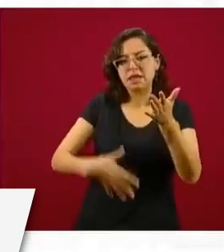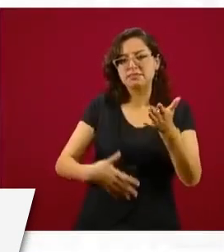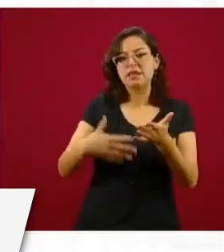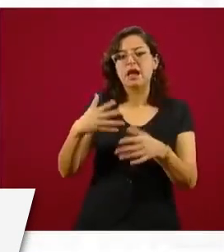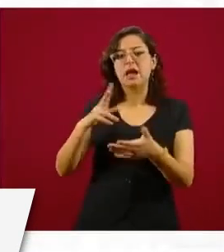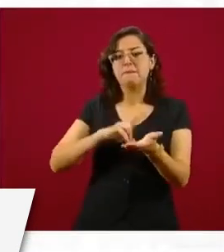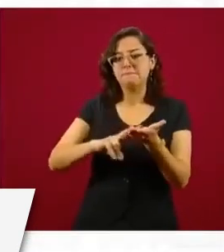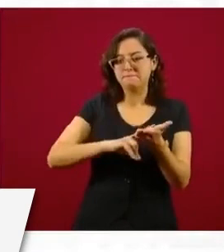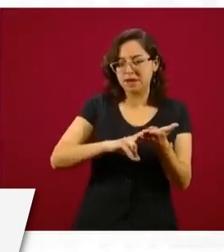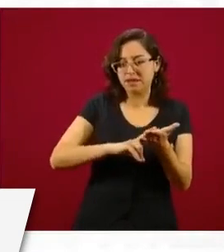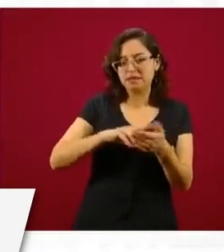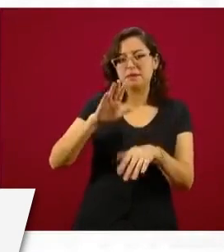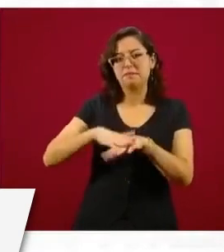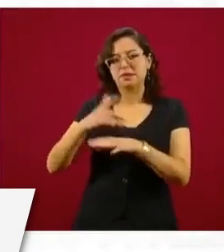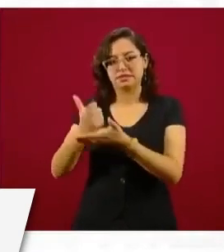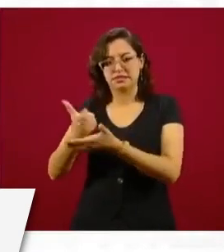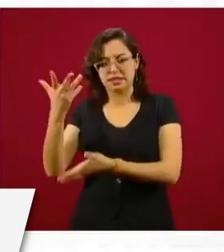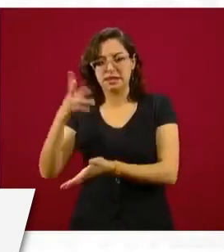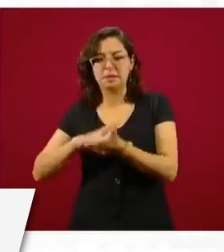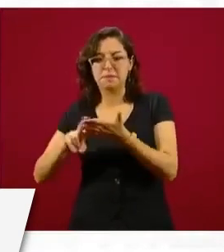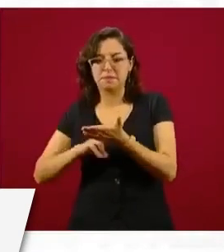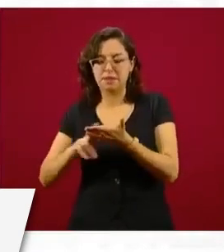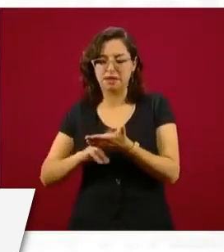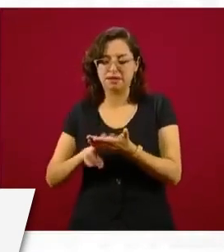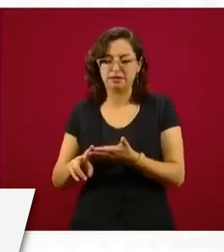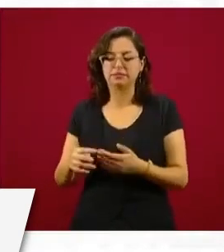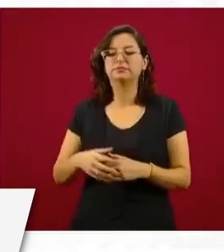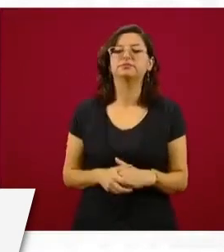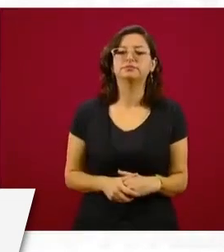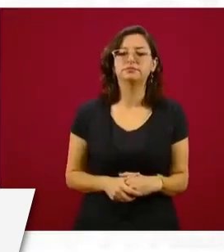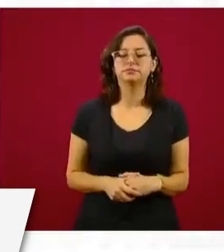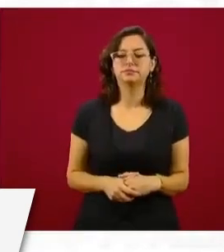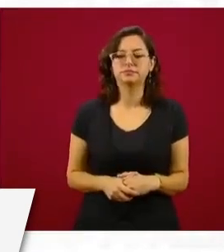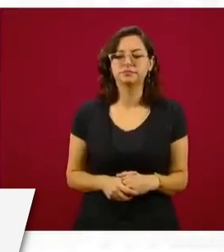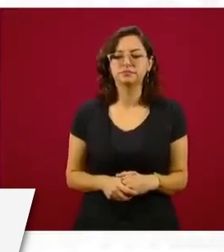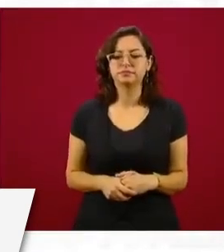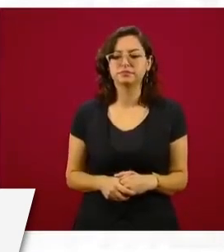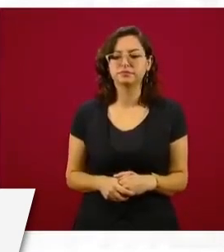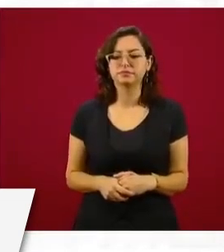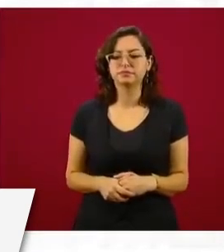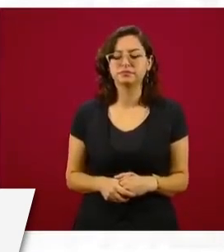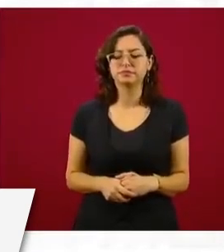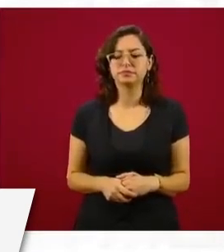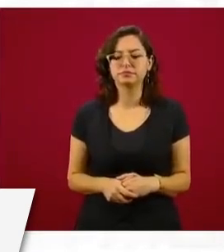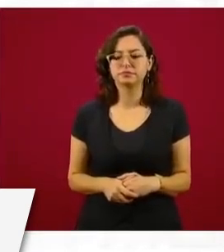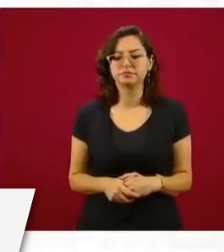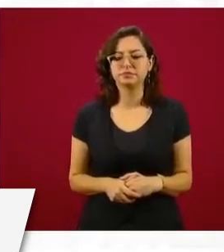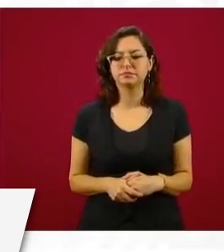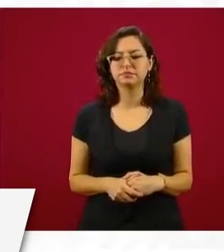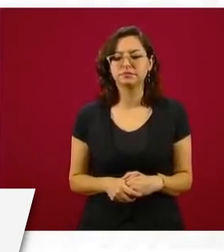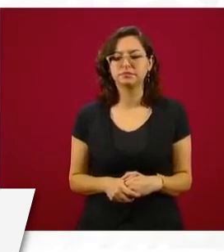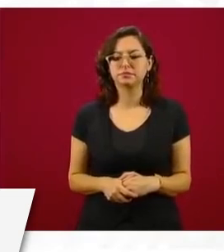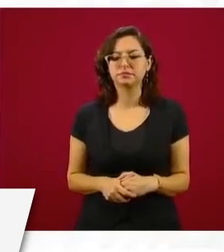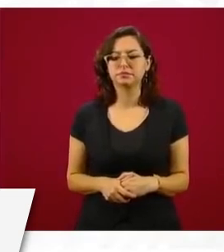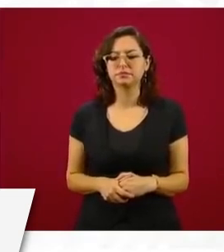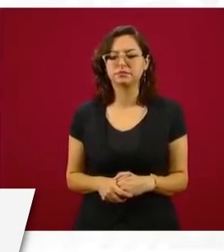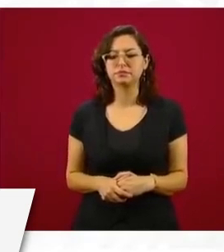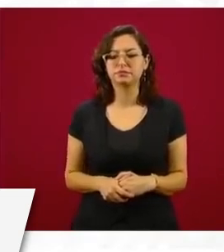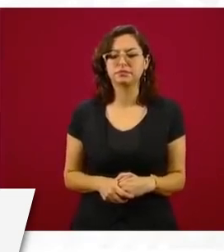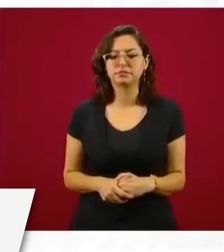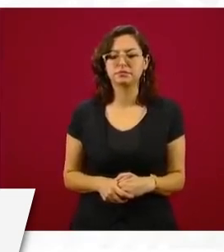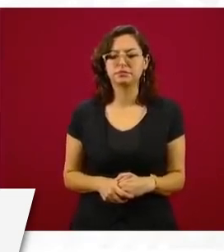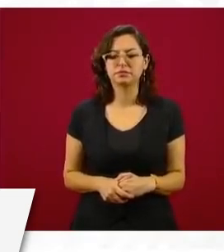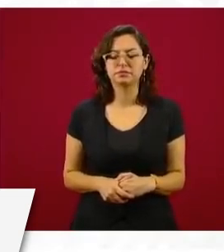18.81 de Redco en Hermosillo, Sonora, como vimos en la tabla, ahí hay coincidencia, y 18.80 franquicia Pemex en